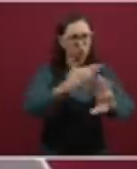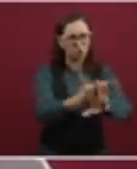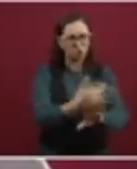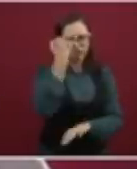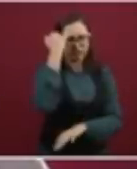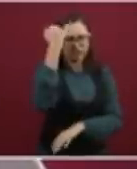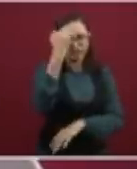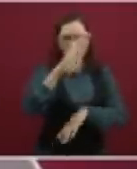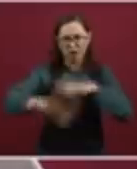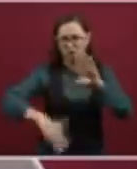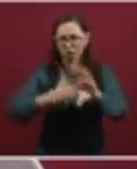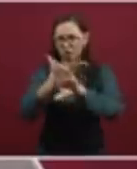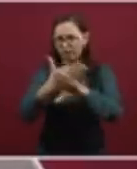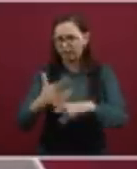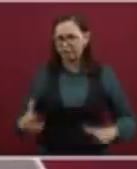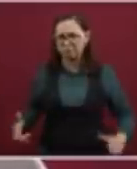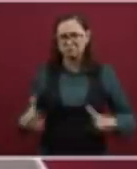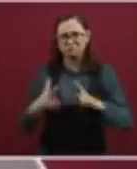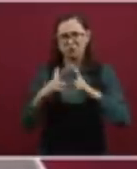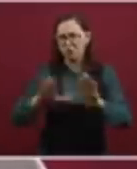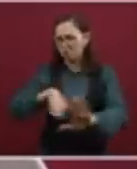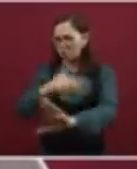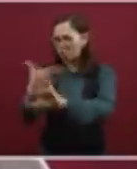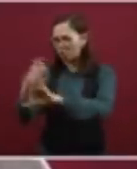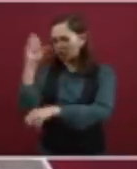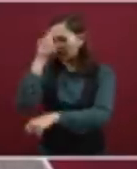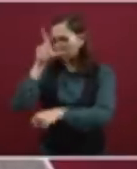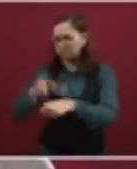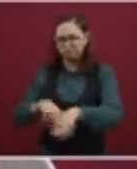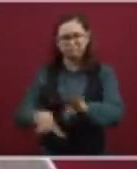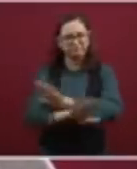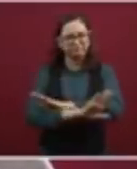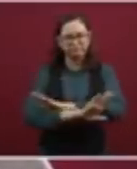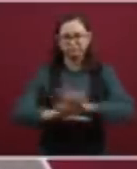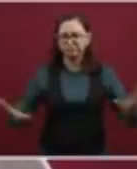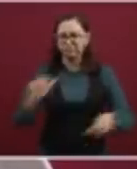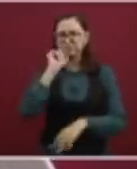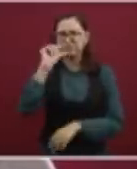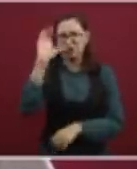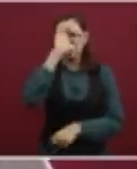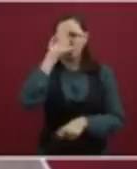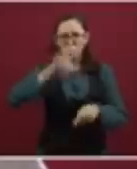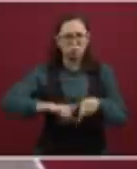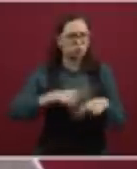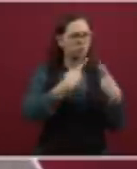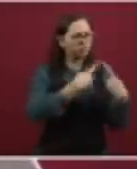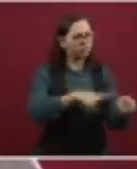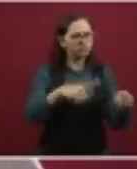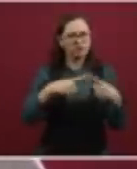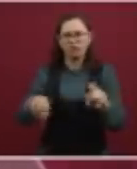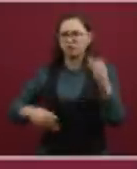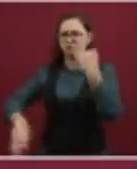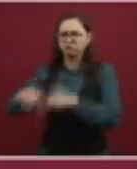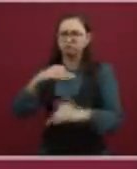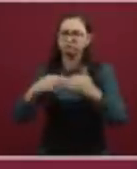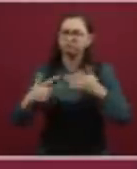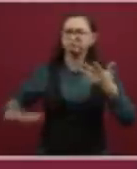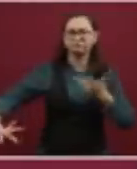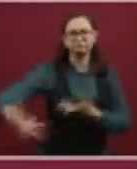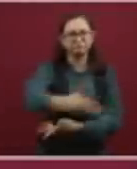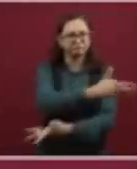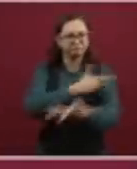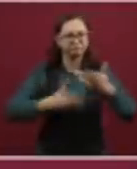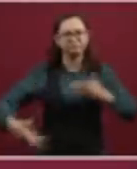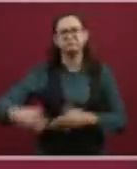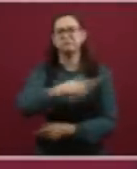sus prácticas. La cultura es el espacio del diálogo donde nos encontramos todos y debe de